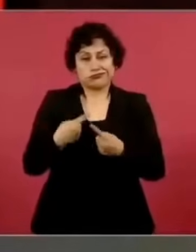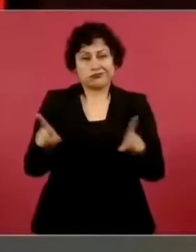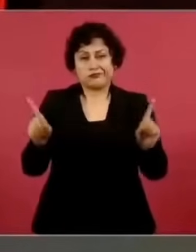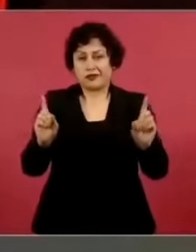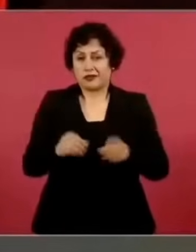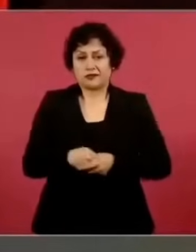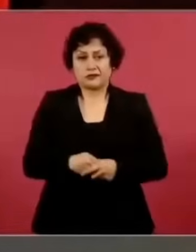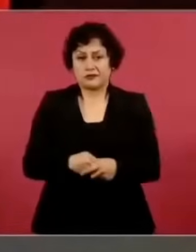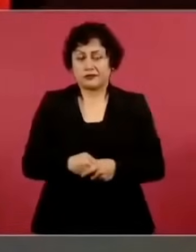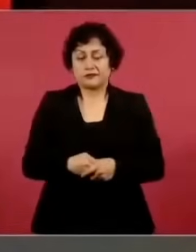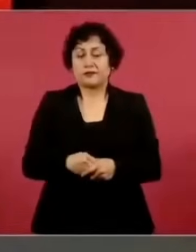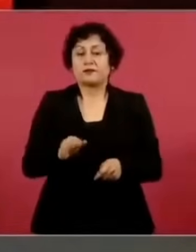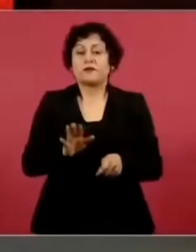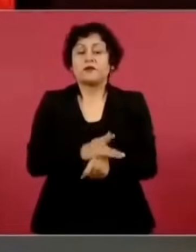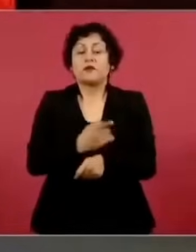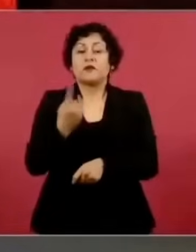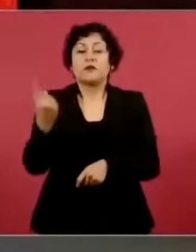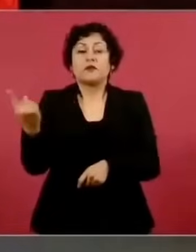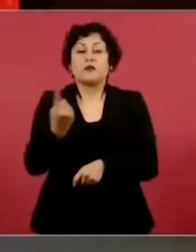porque la hacienda